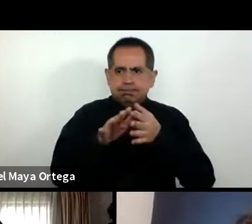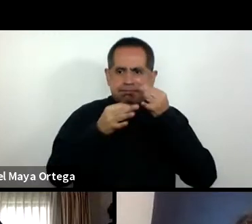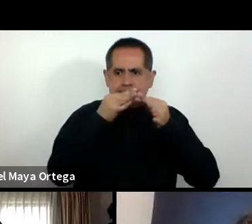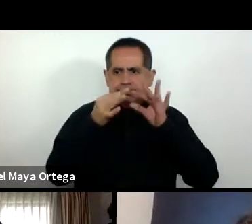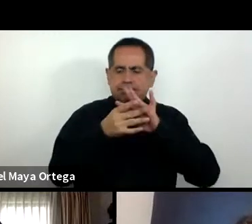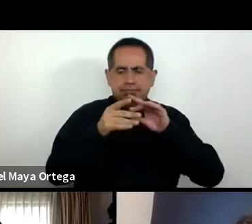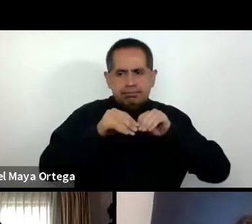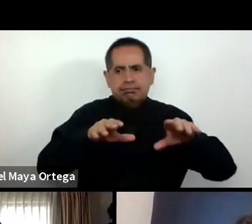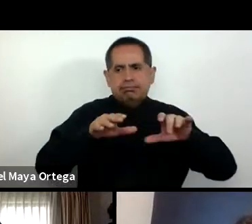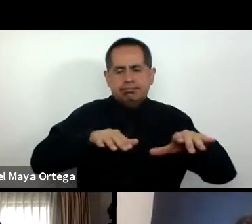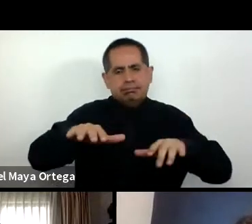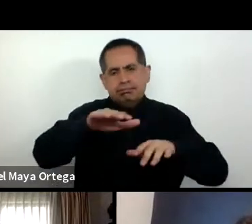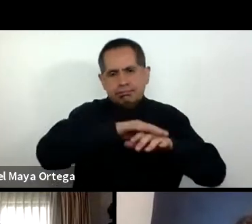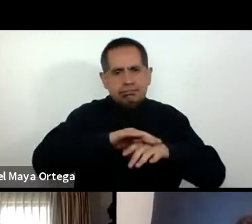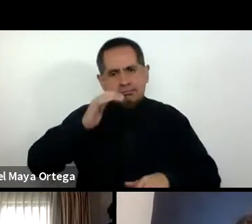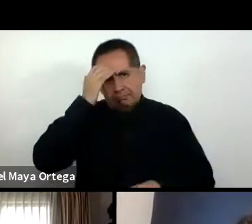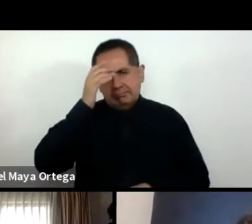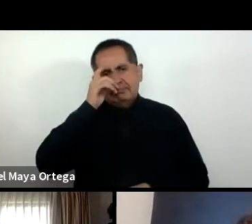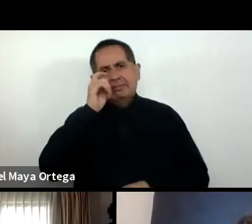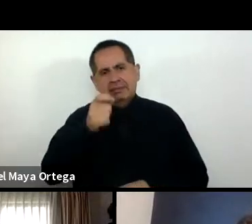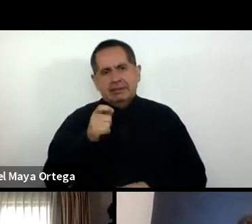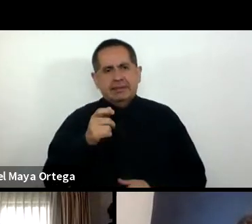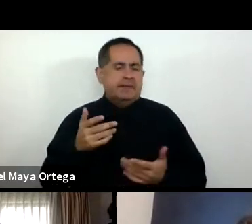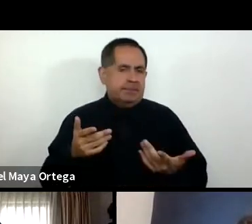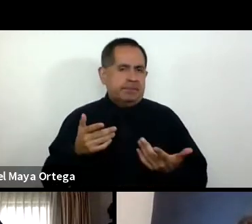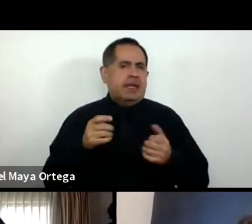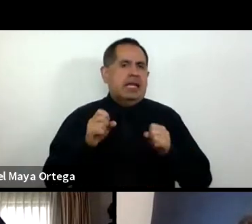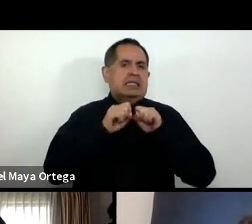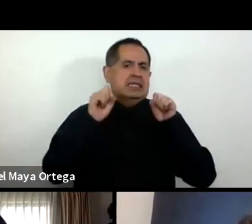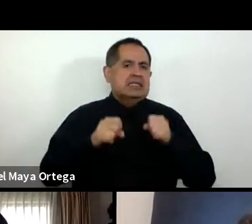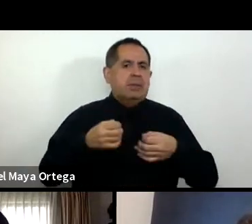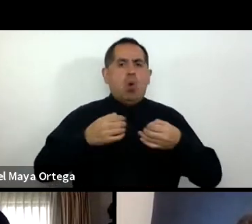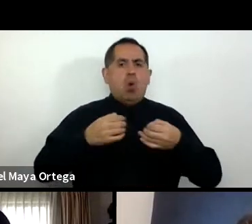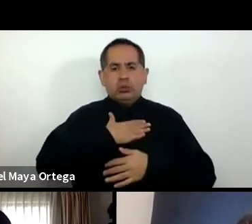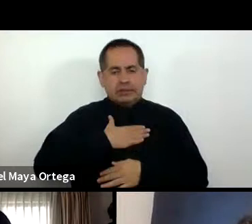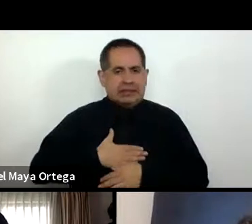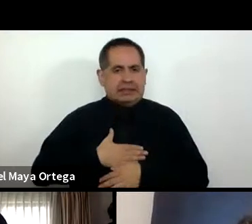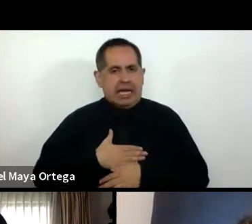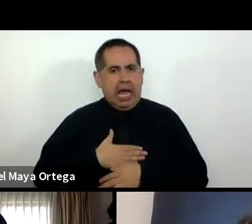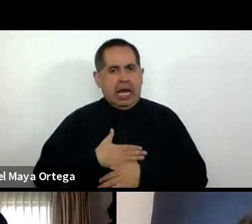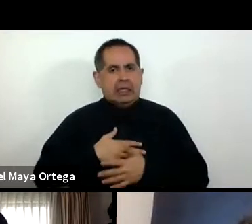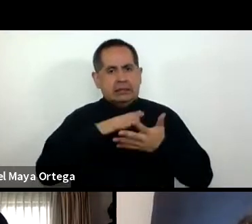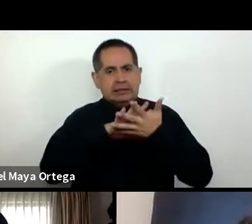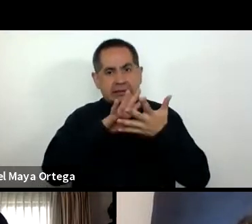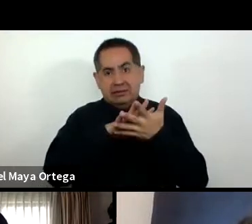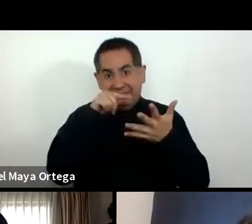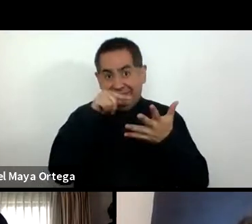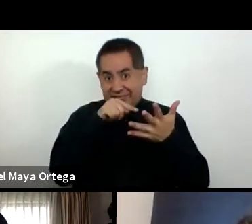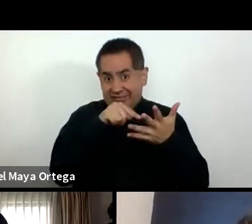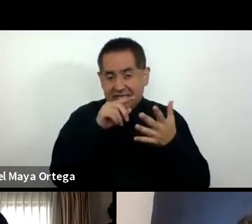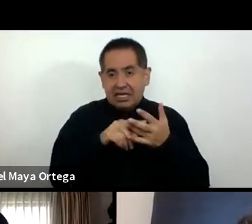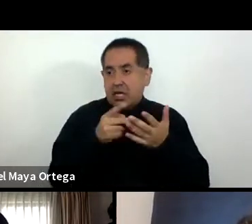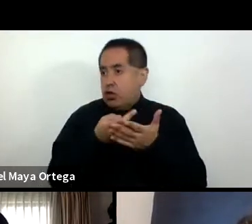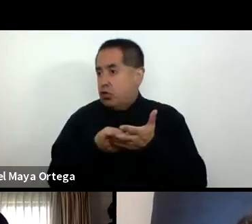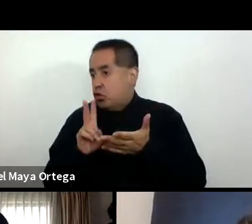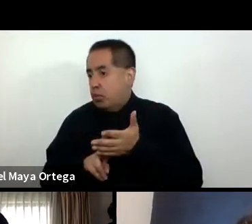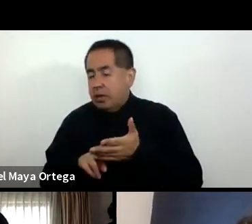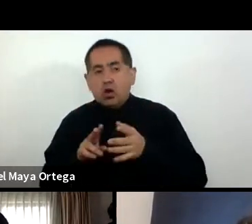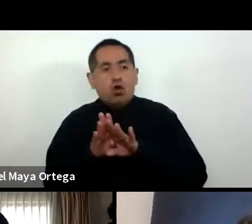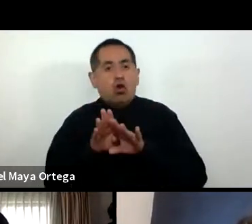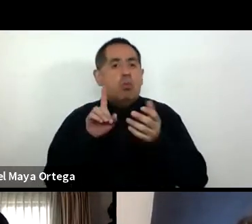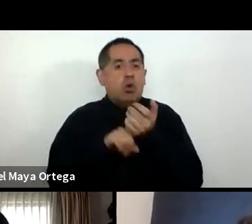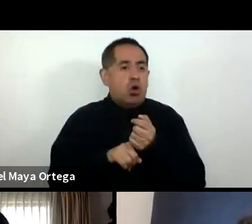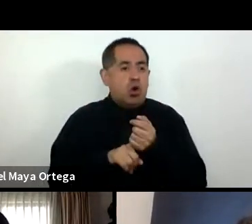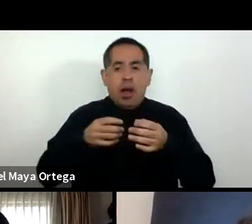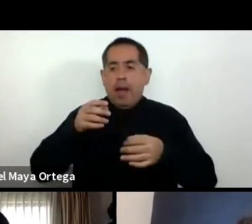y conocimiento sobre las reformas al sistema de justicia penitenciaria y la intersección entre el sistema de justicia